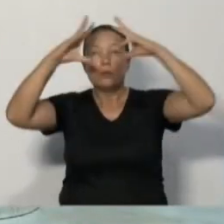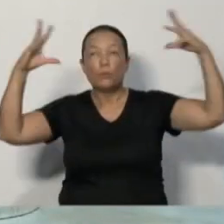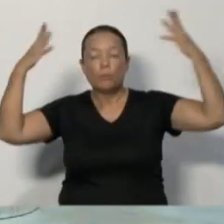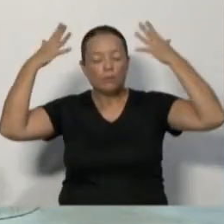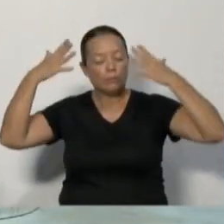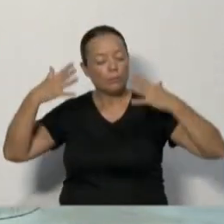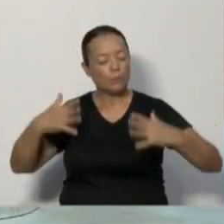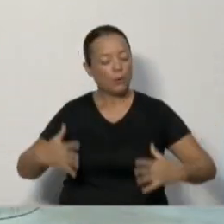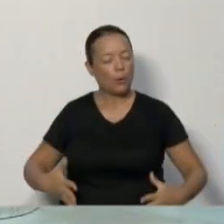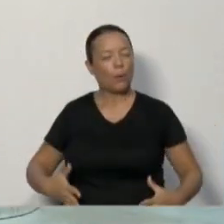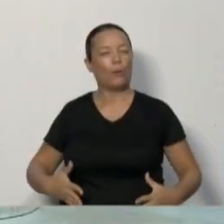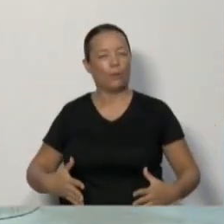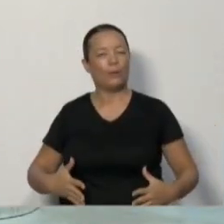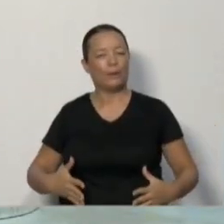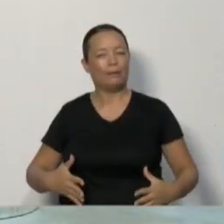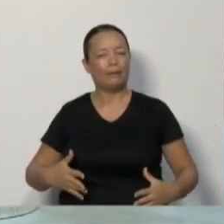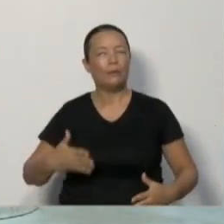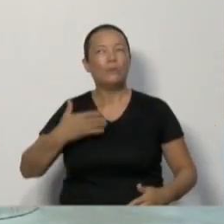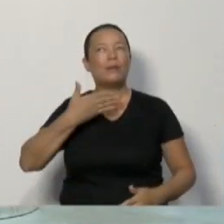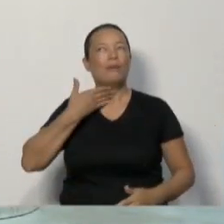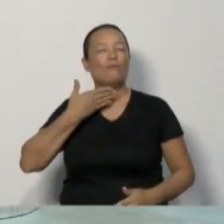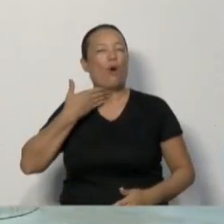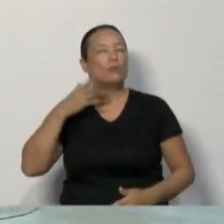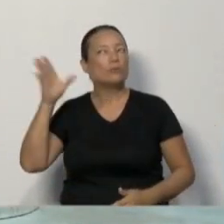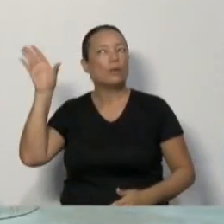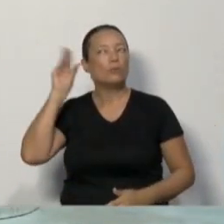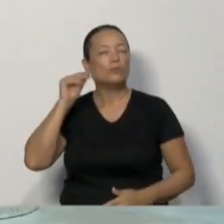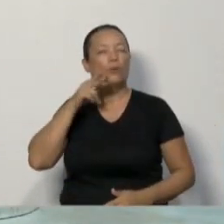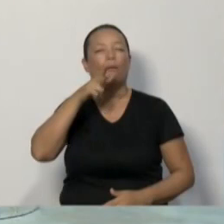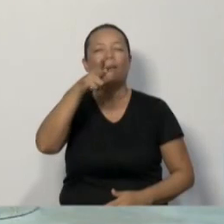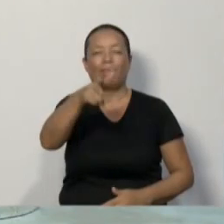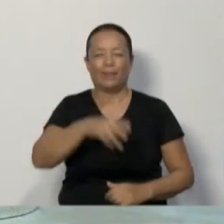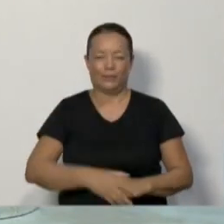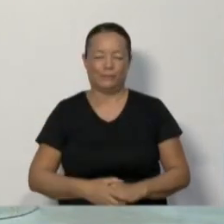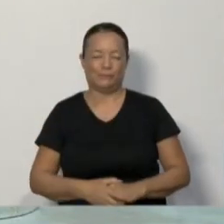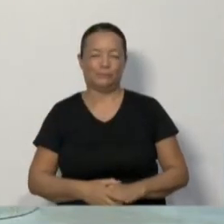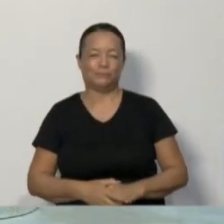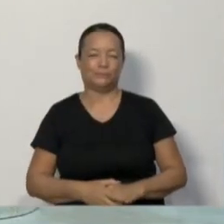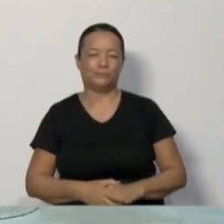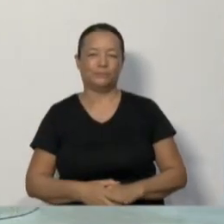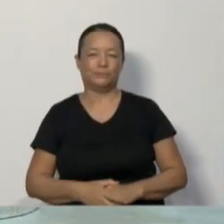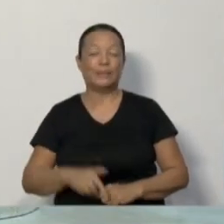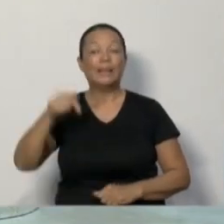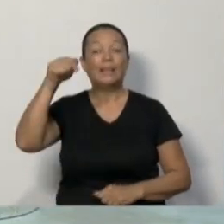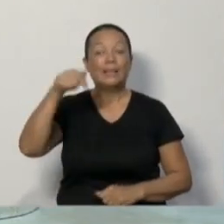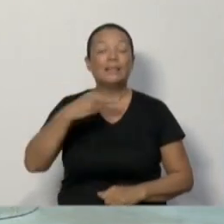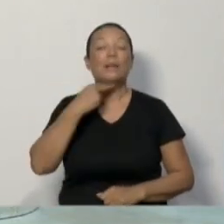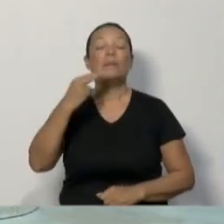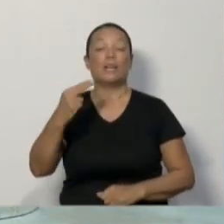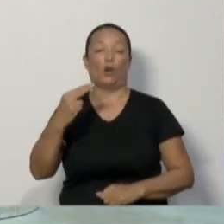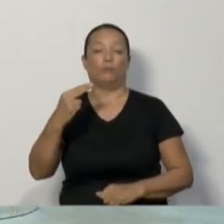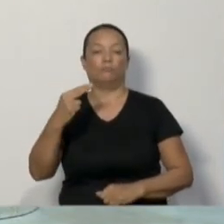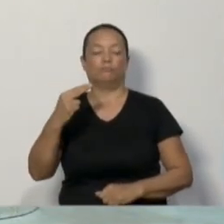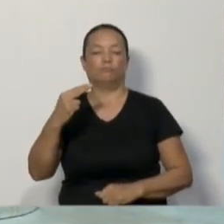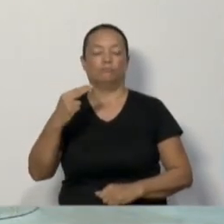los cubrió con su sombra y salió de ella una voz que decía: Este es mi